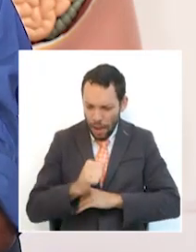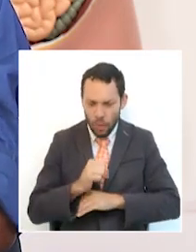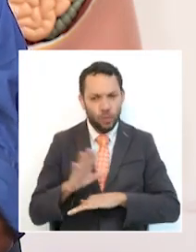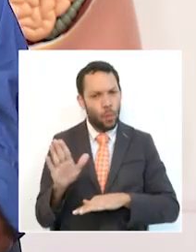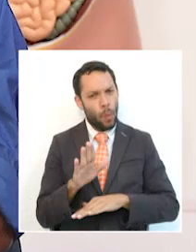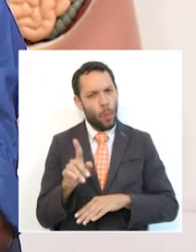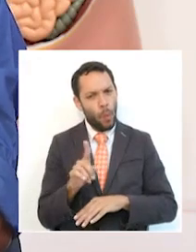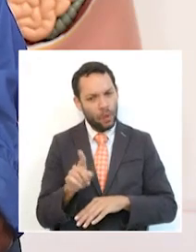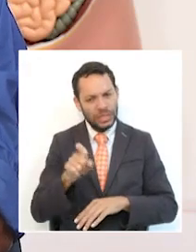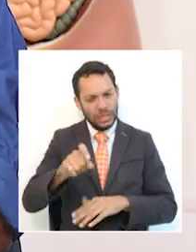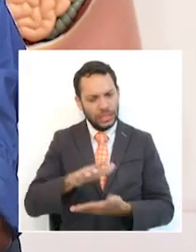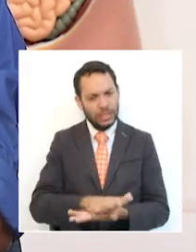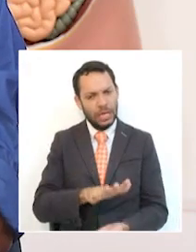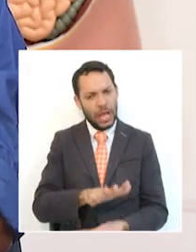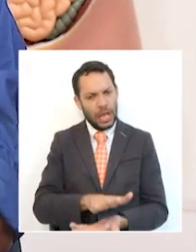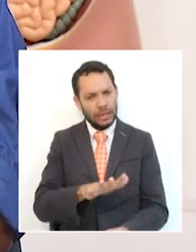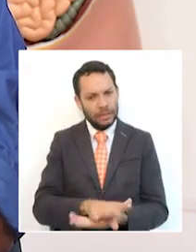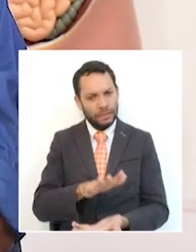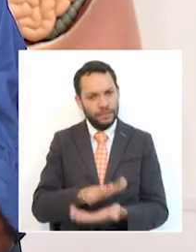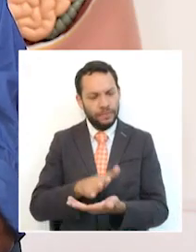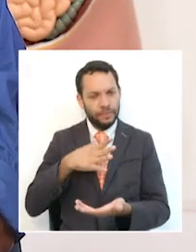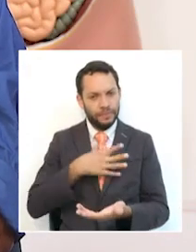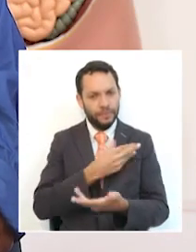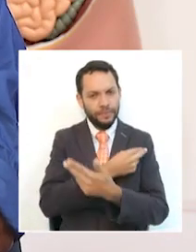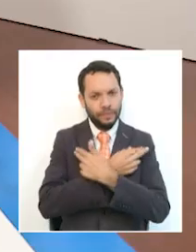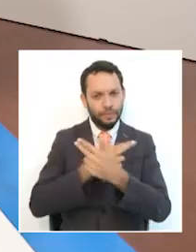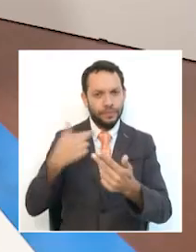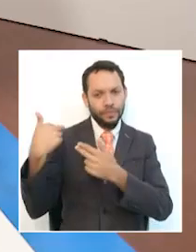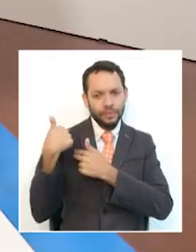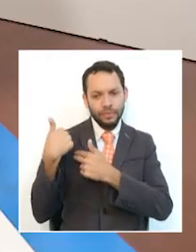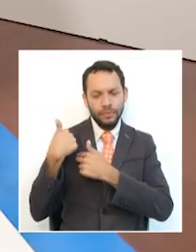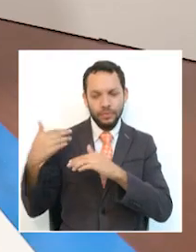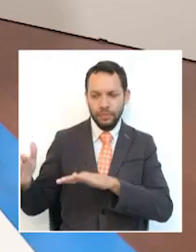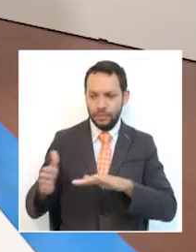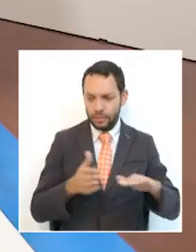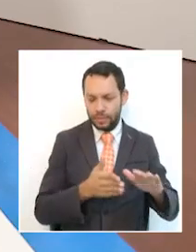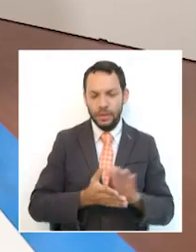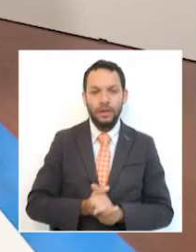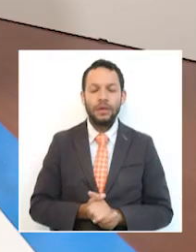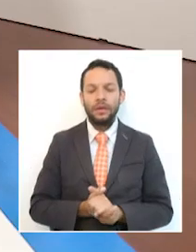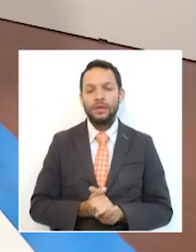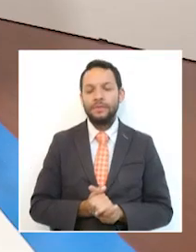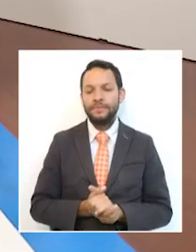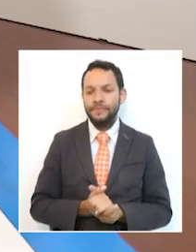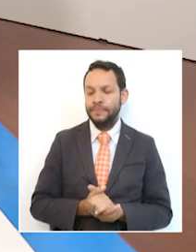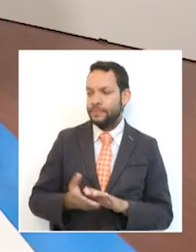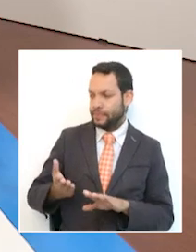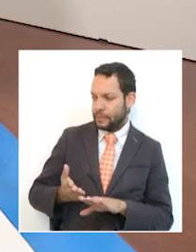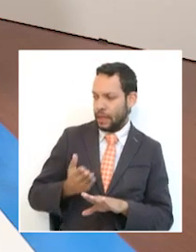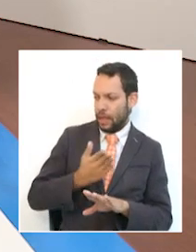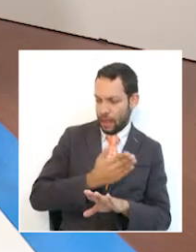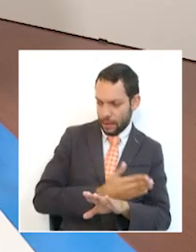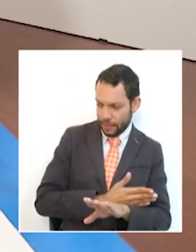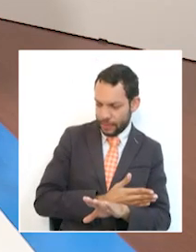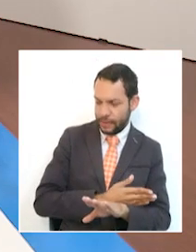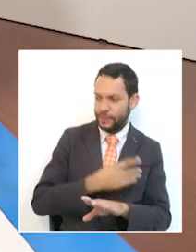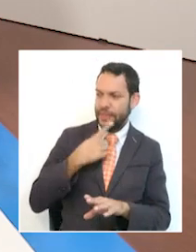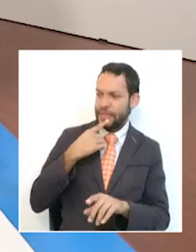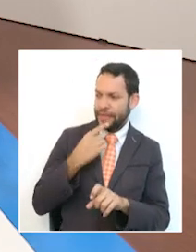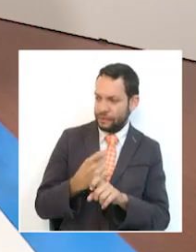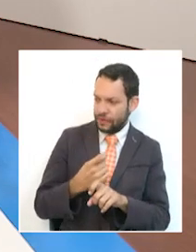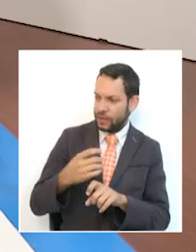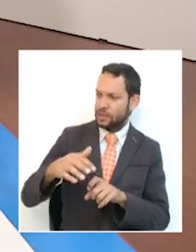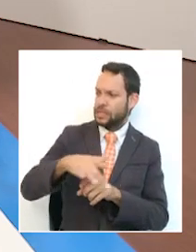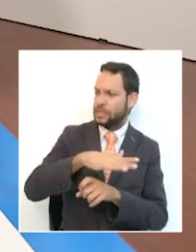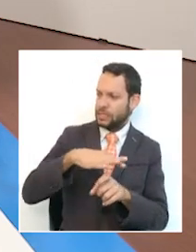convivir con todo esto y va a ver un programa muy interesante césar ante todo esto que está sucediendo definitivamente hay